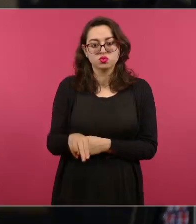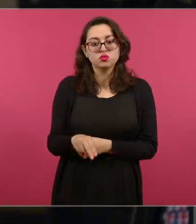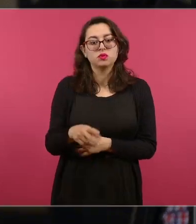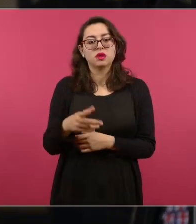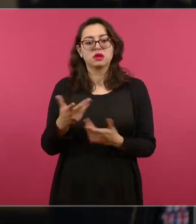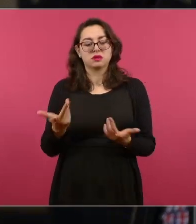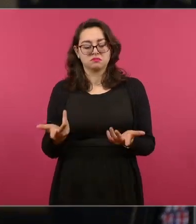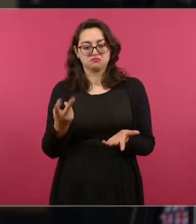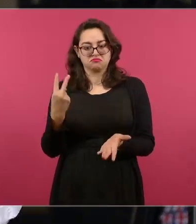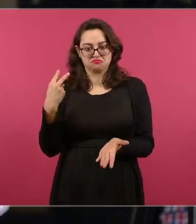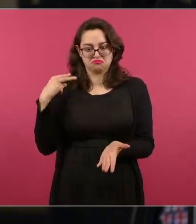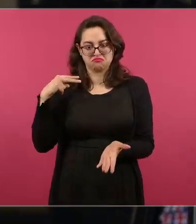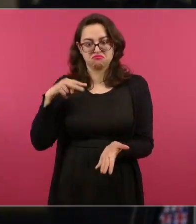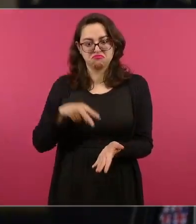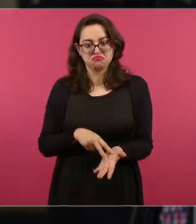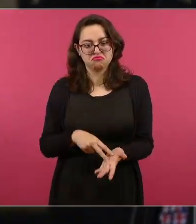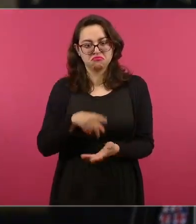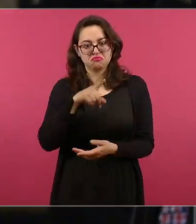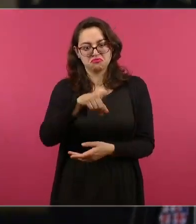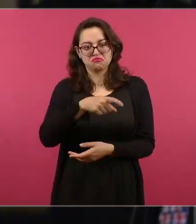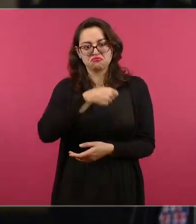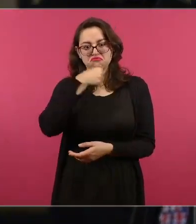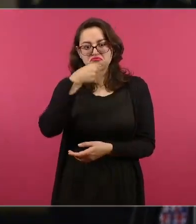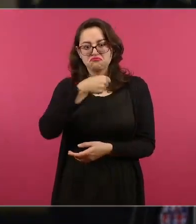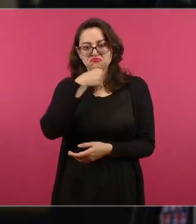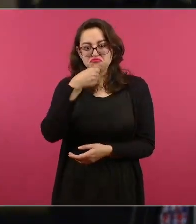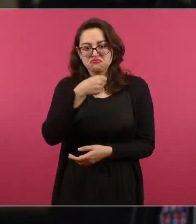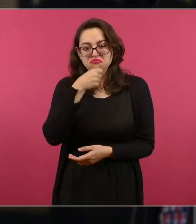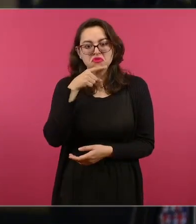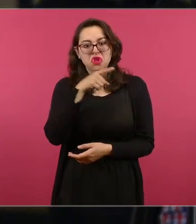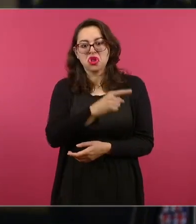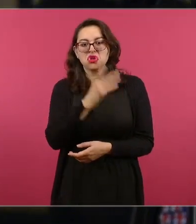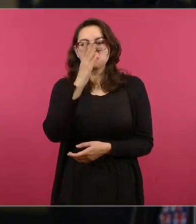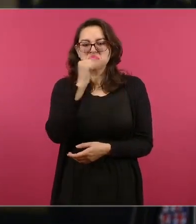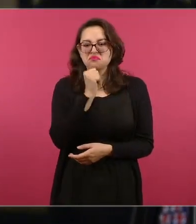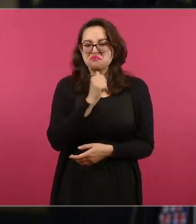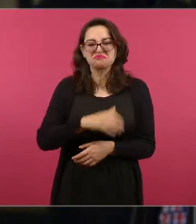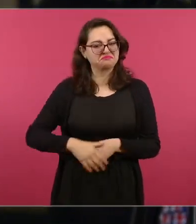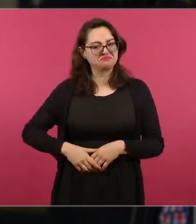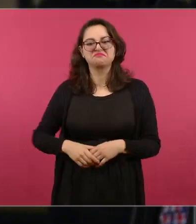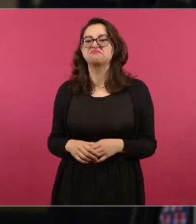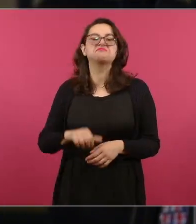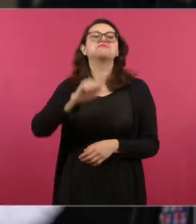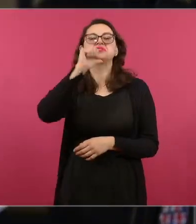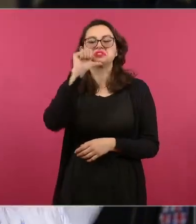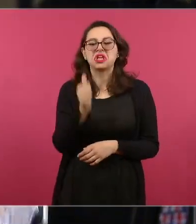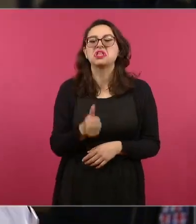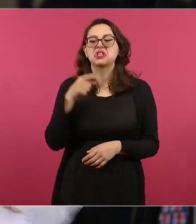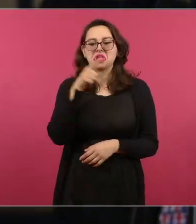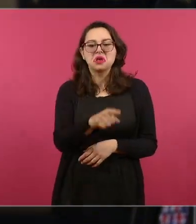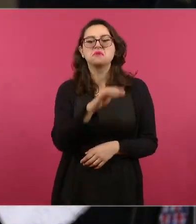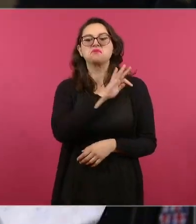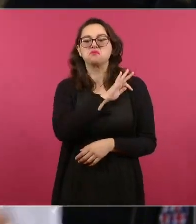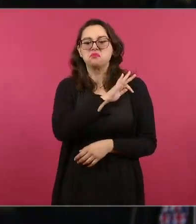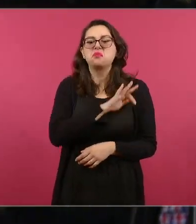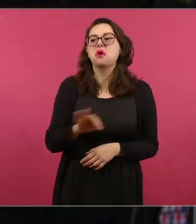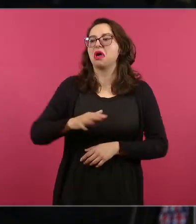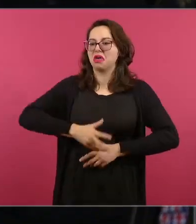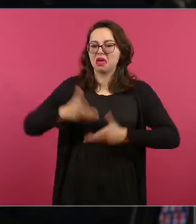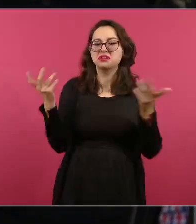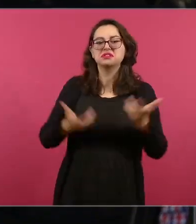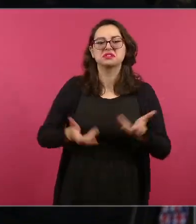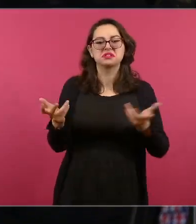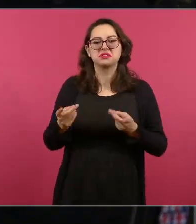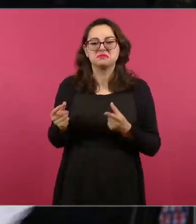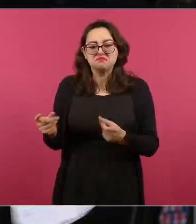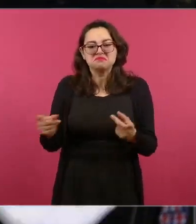o que está muy, se ve cansado? Nada. Le pone el cascabel al gato y dice lo que tiene que hacerse. Y